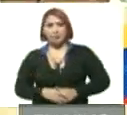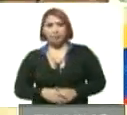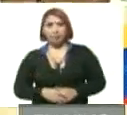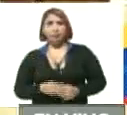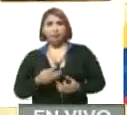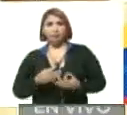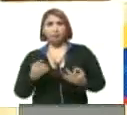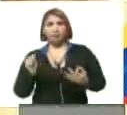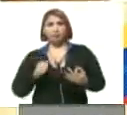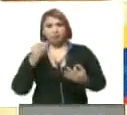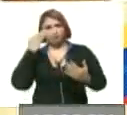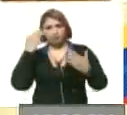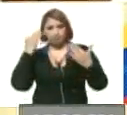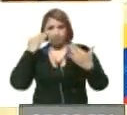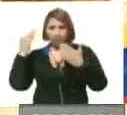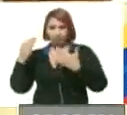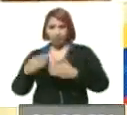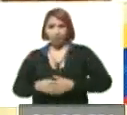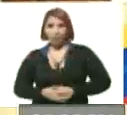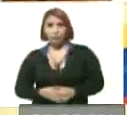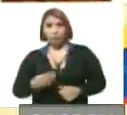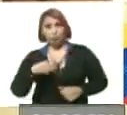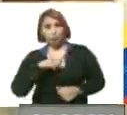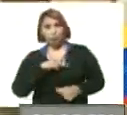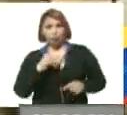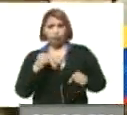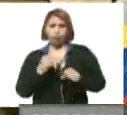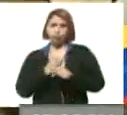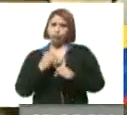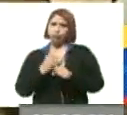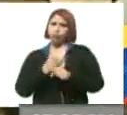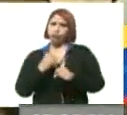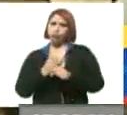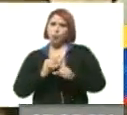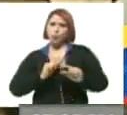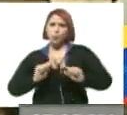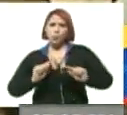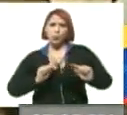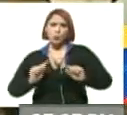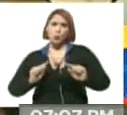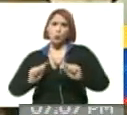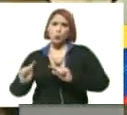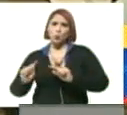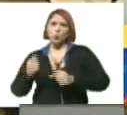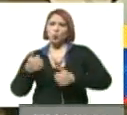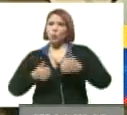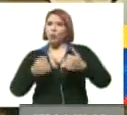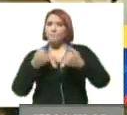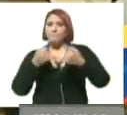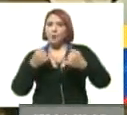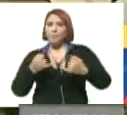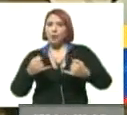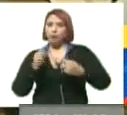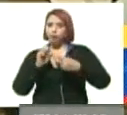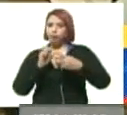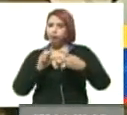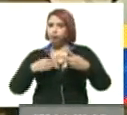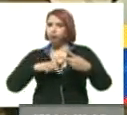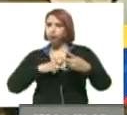Correcto. Aquí estamos trabajando, pues, afinando las líneas maestras, la estrategia.